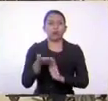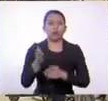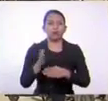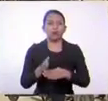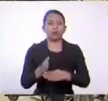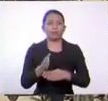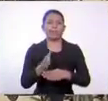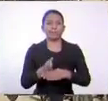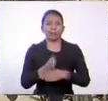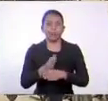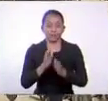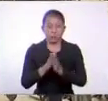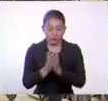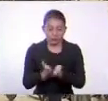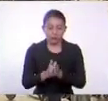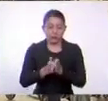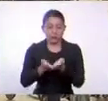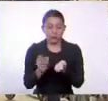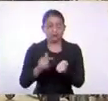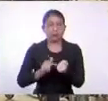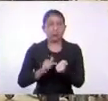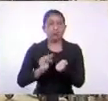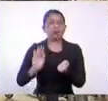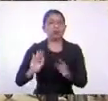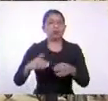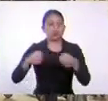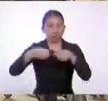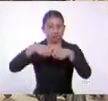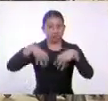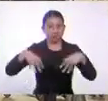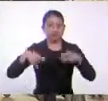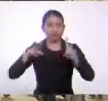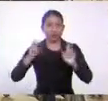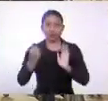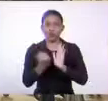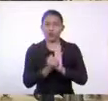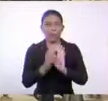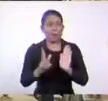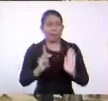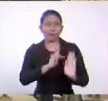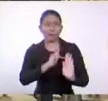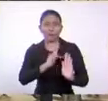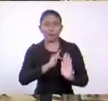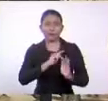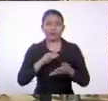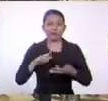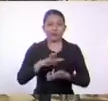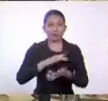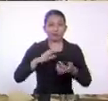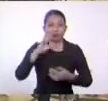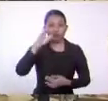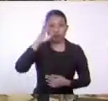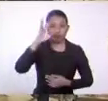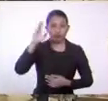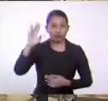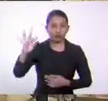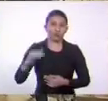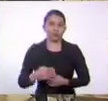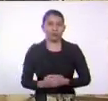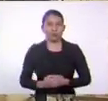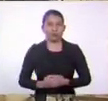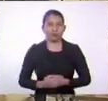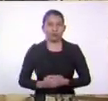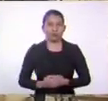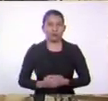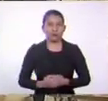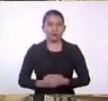de la literatura un subgénero que tendrá su sello personal, la ciencia ficción? Con el